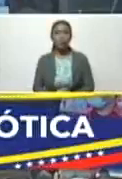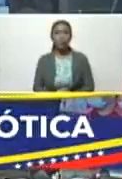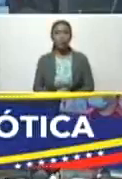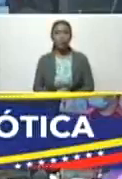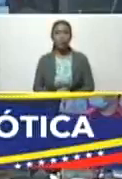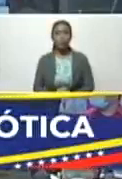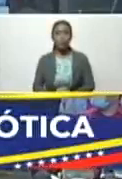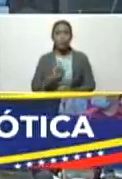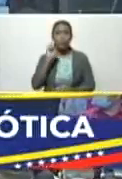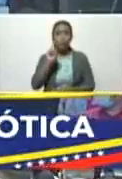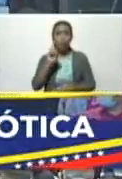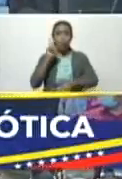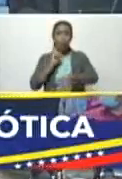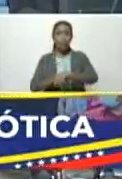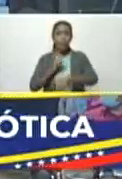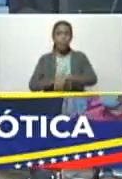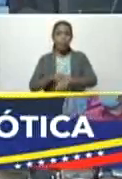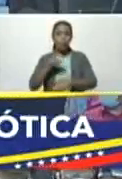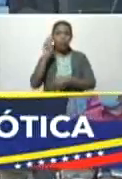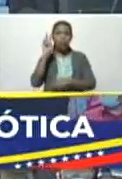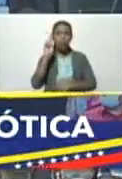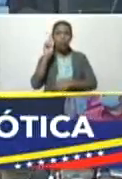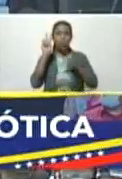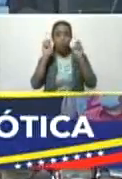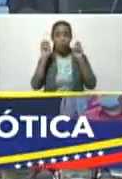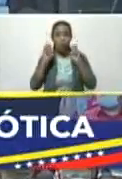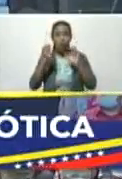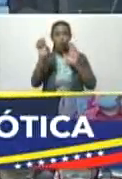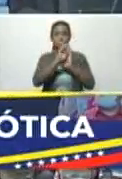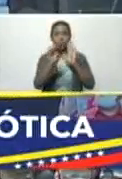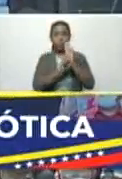Es una nueva etapa, una nueva época.